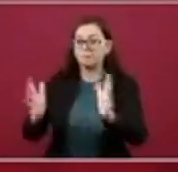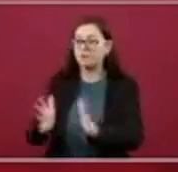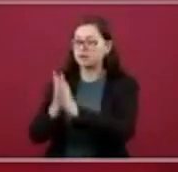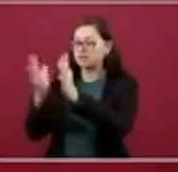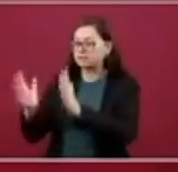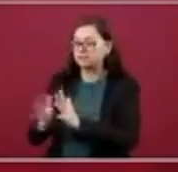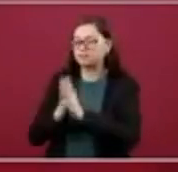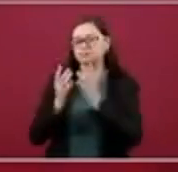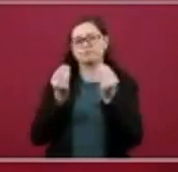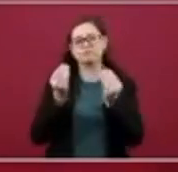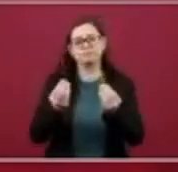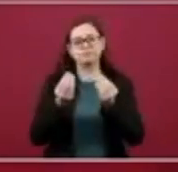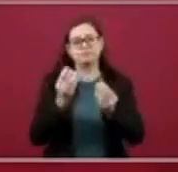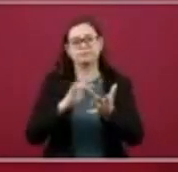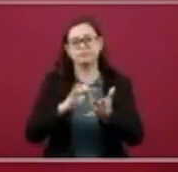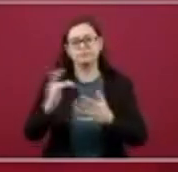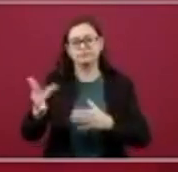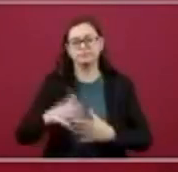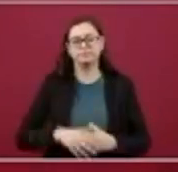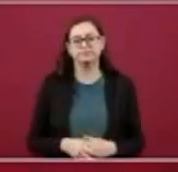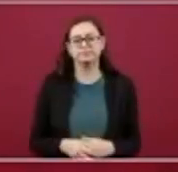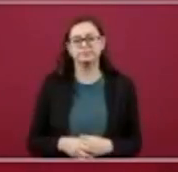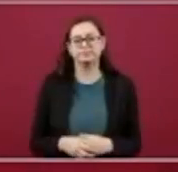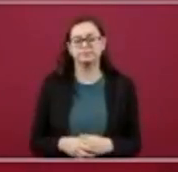esta consulta.